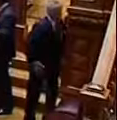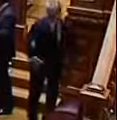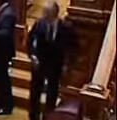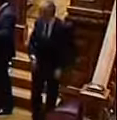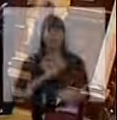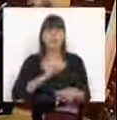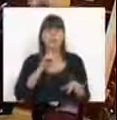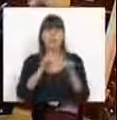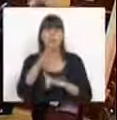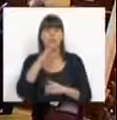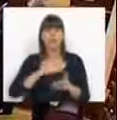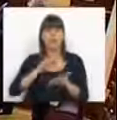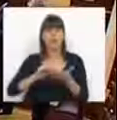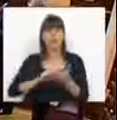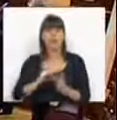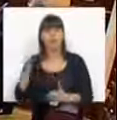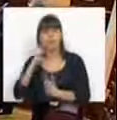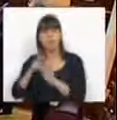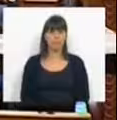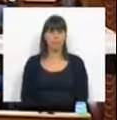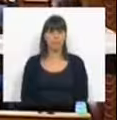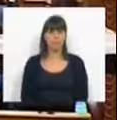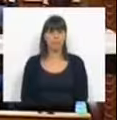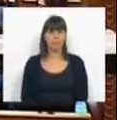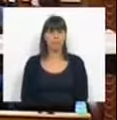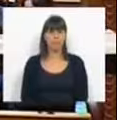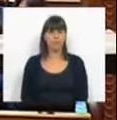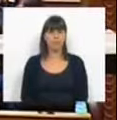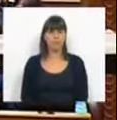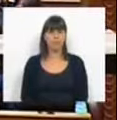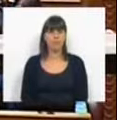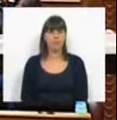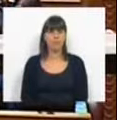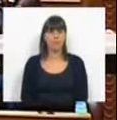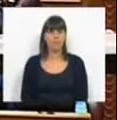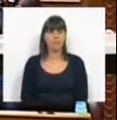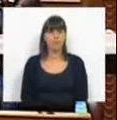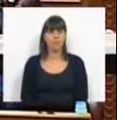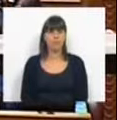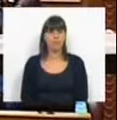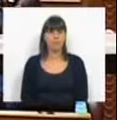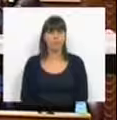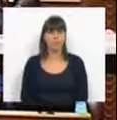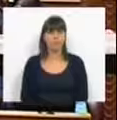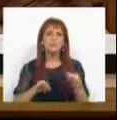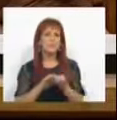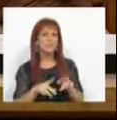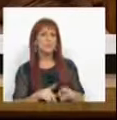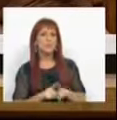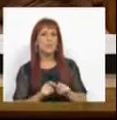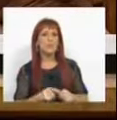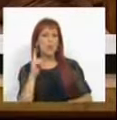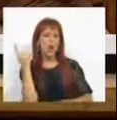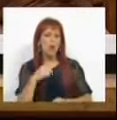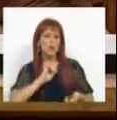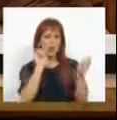derecha y la izquierda que incluso permitiría el desgaste de un gobierno de Costa y su caída. El voto de estas tres fuerzas